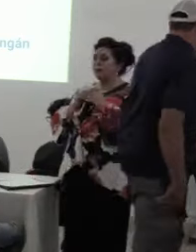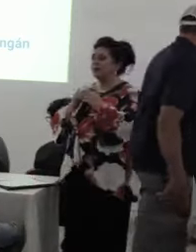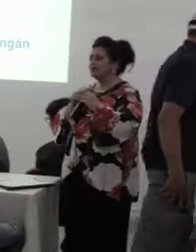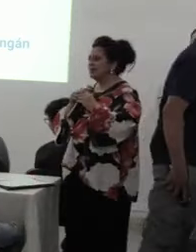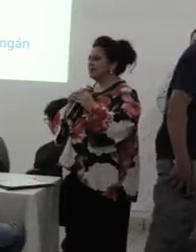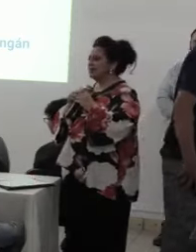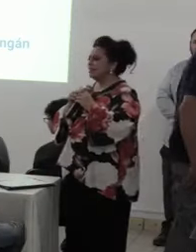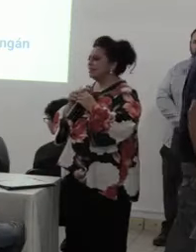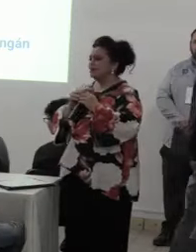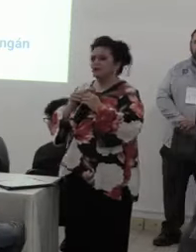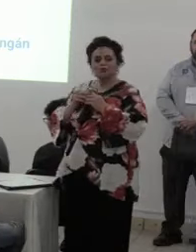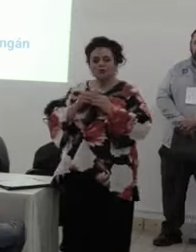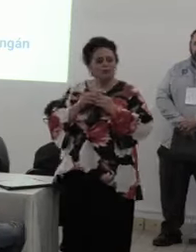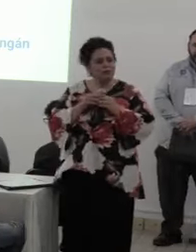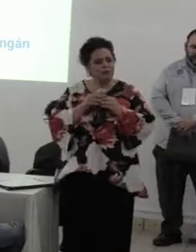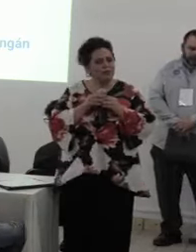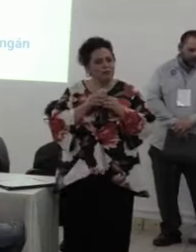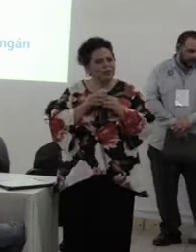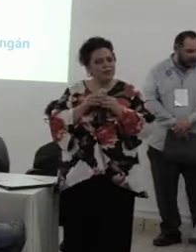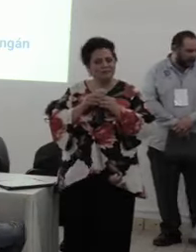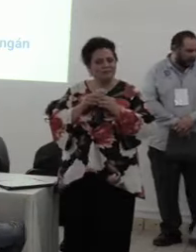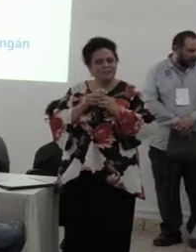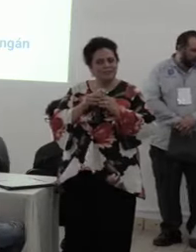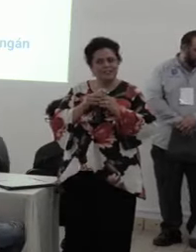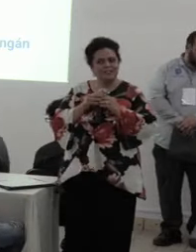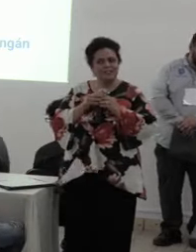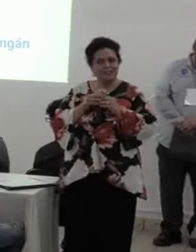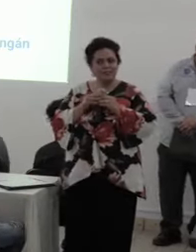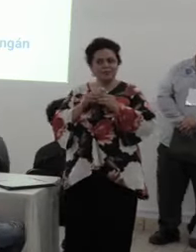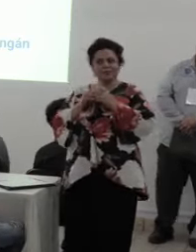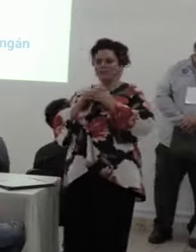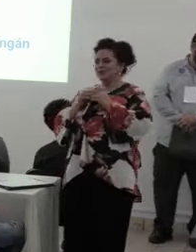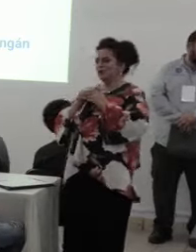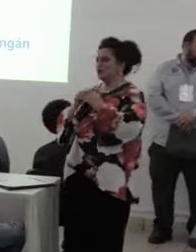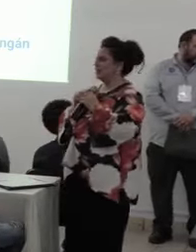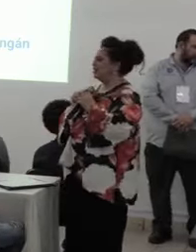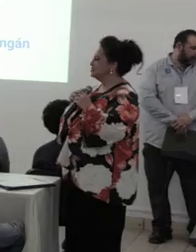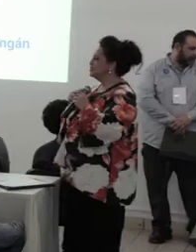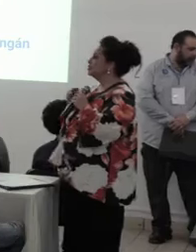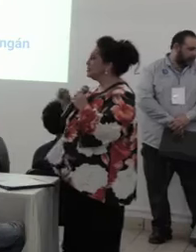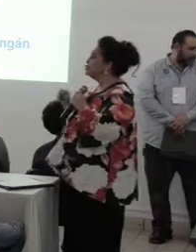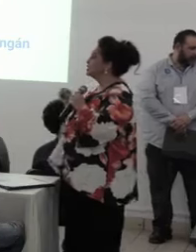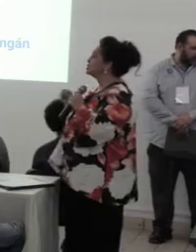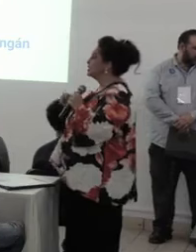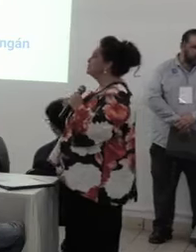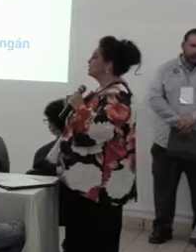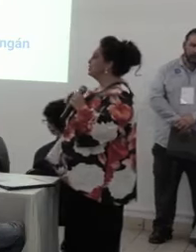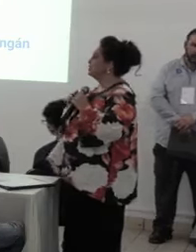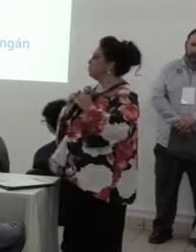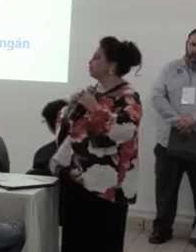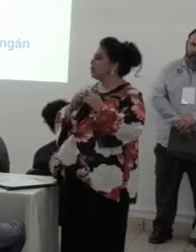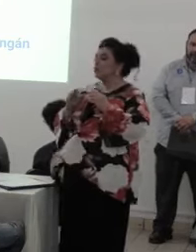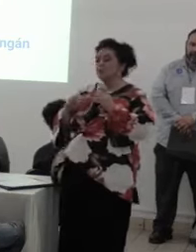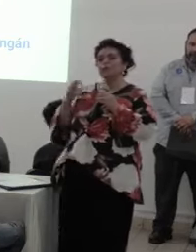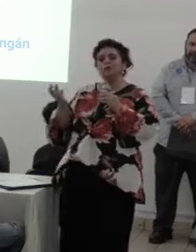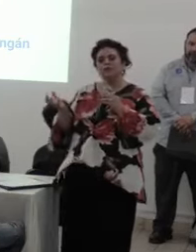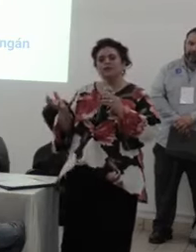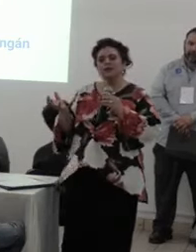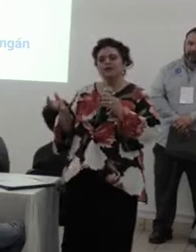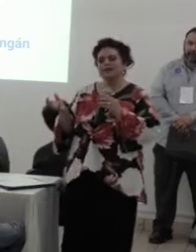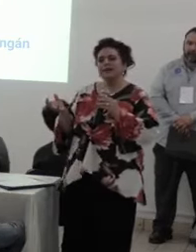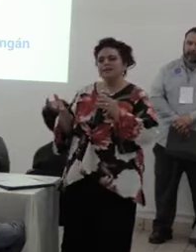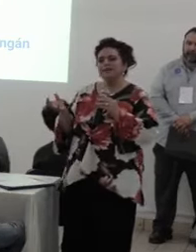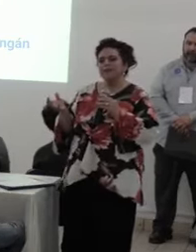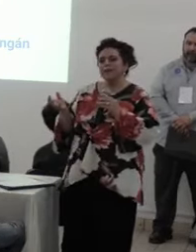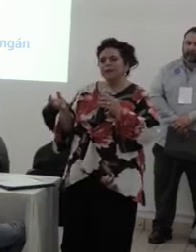de jóvenes, que no son el futuro del Estado ni de nuestro país, que son el presente, porque muy pronto